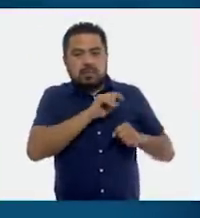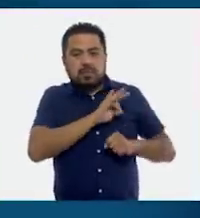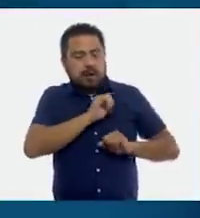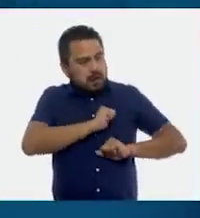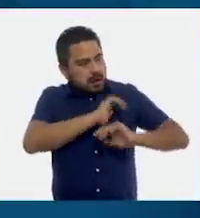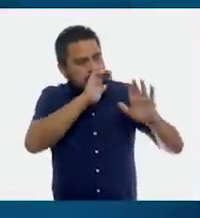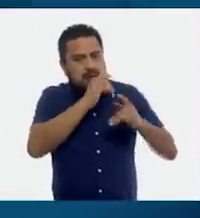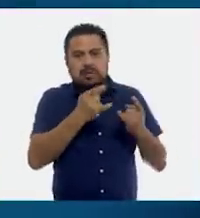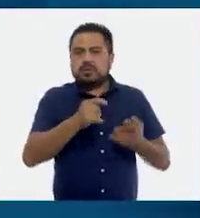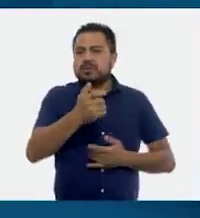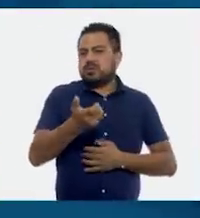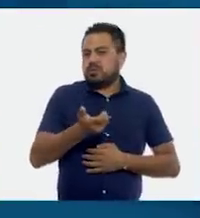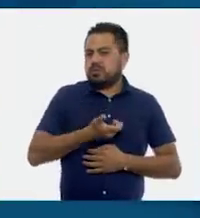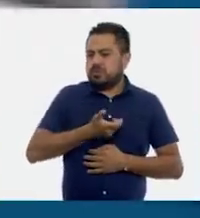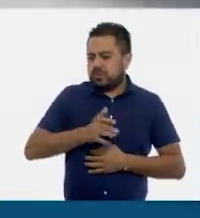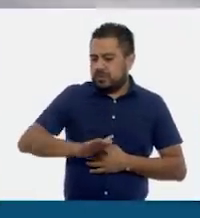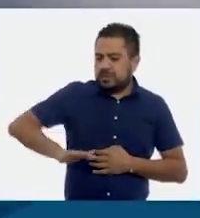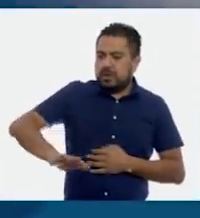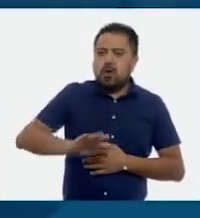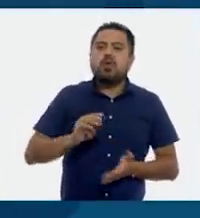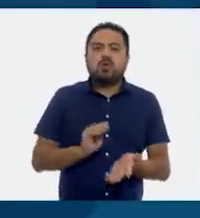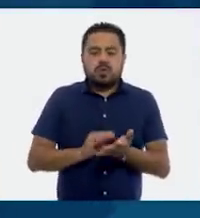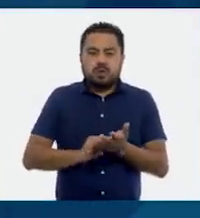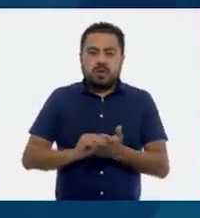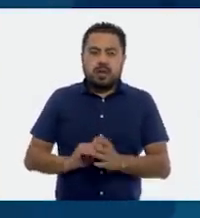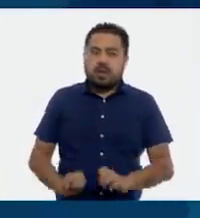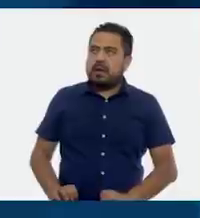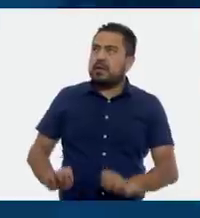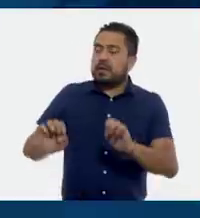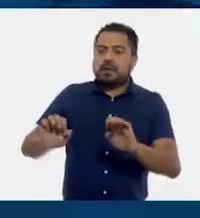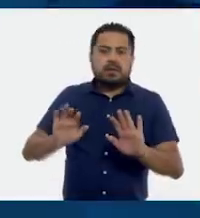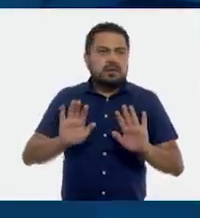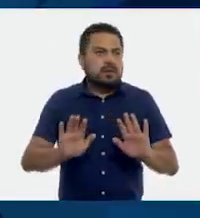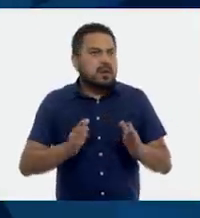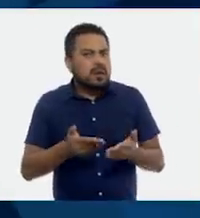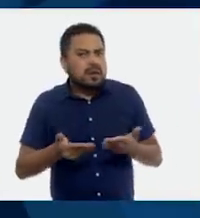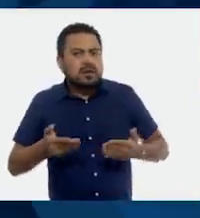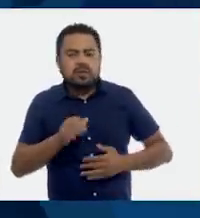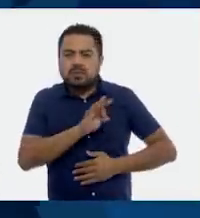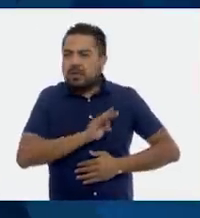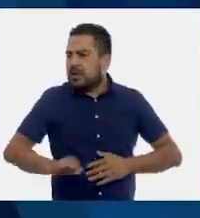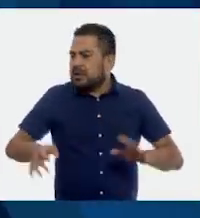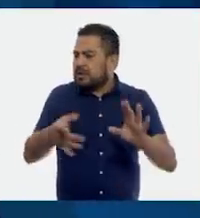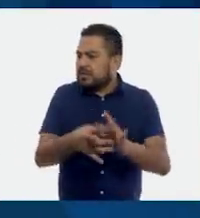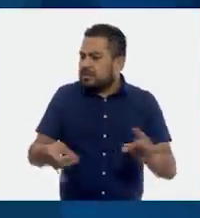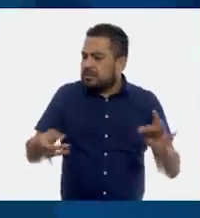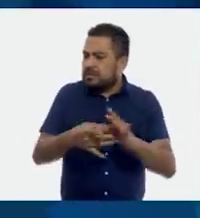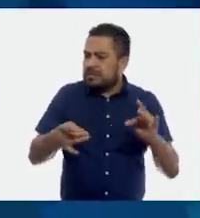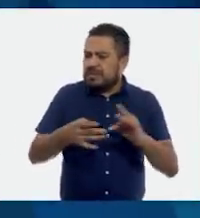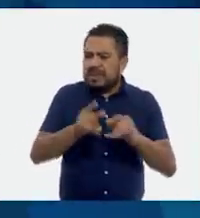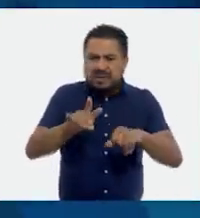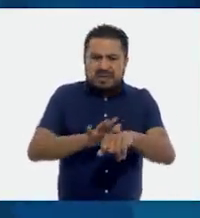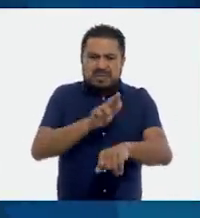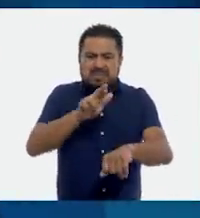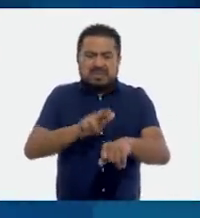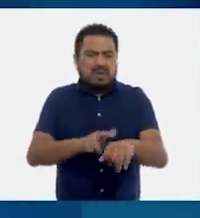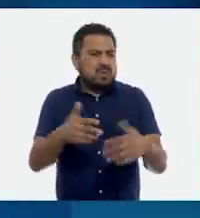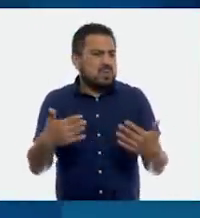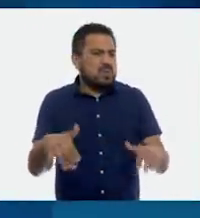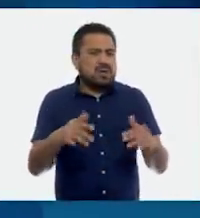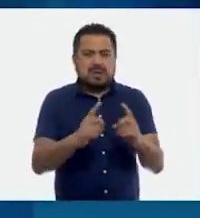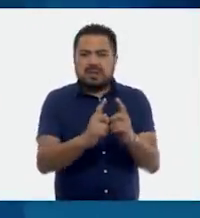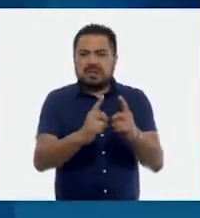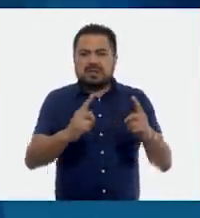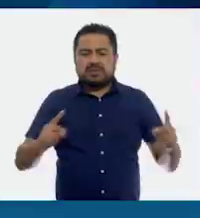en el centro histórico de la Ciudad de México. Entonces, podemos decir que fue un gran momento de